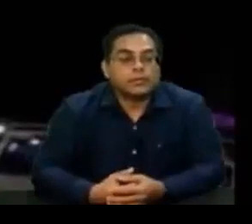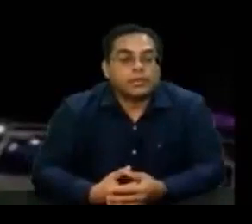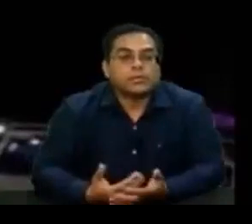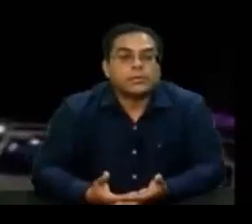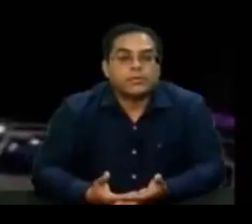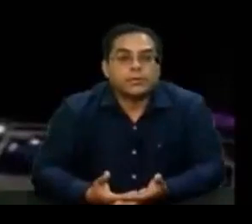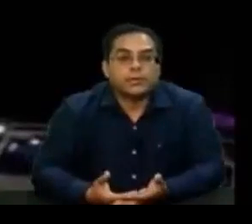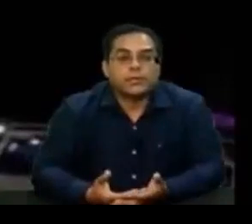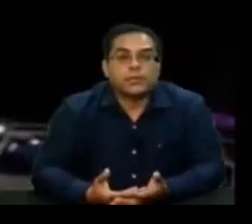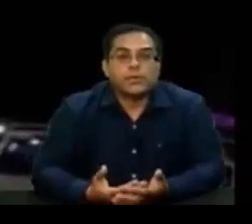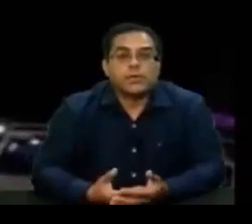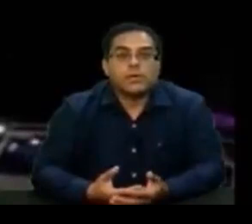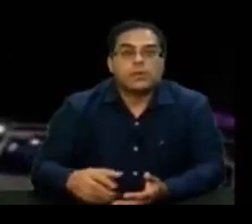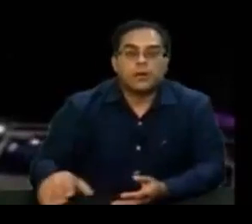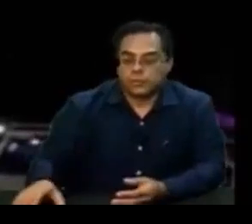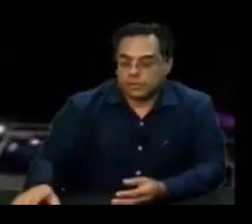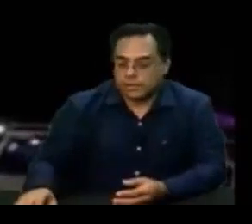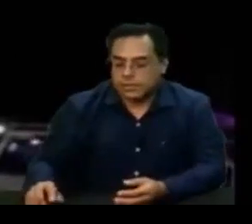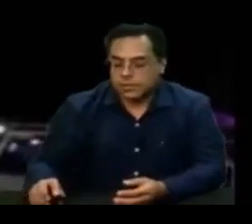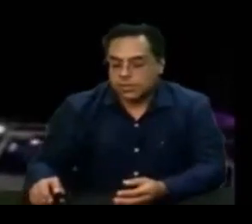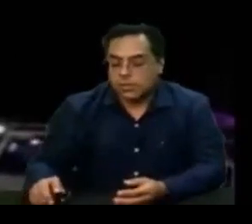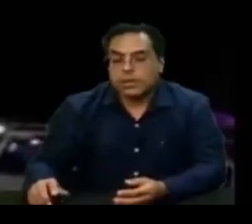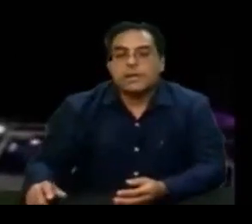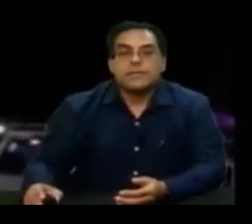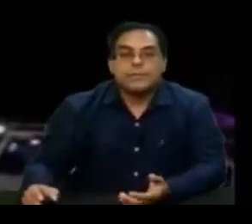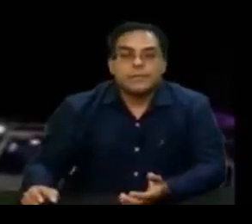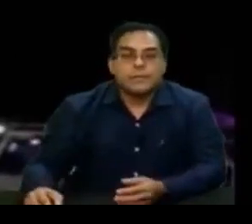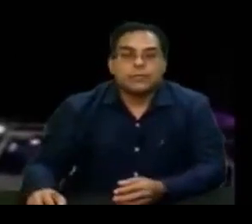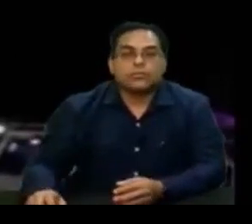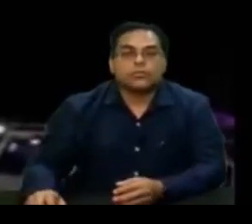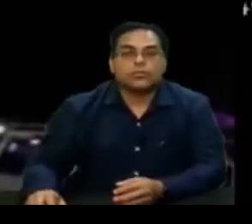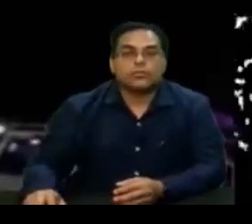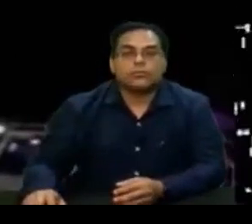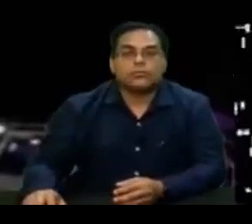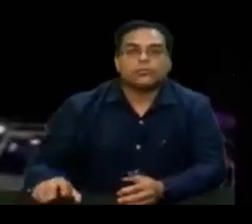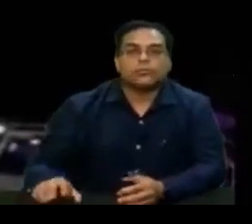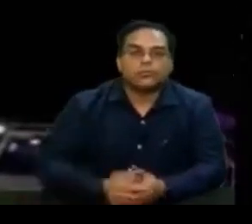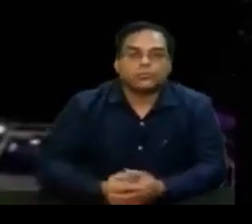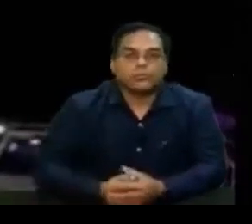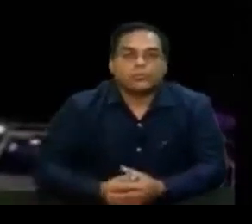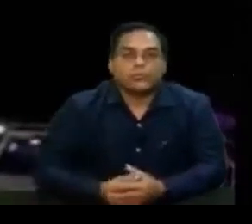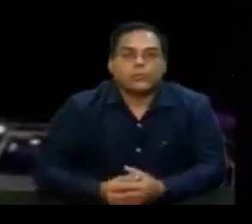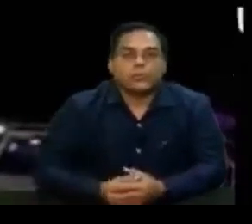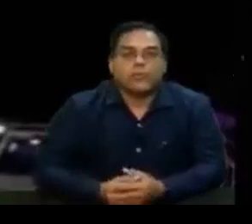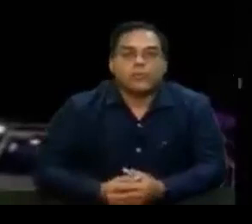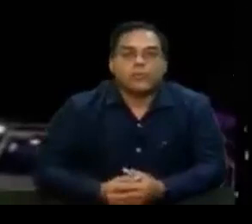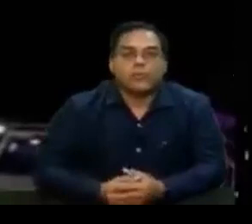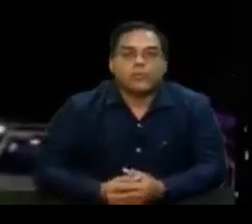los tejidos infraorbitarios como causa del descenso ocular. Bien sabemos nosotros